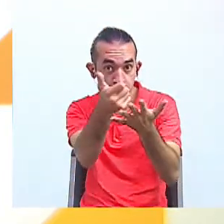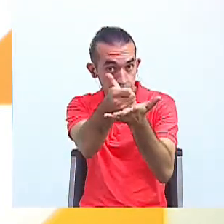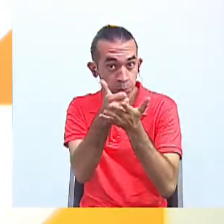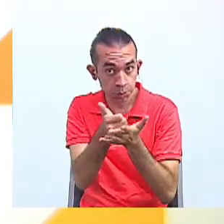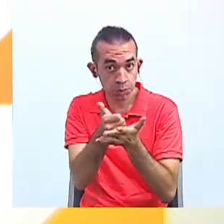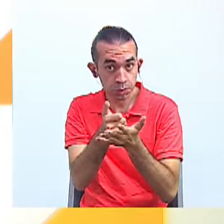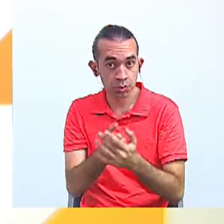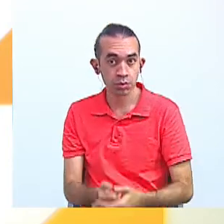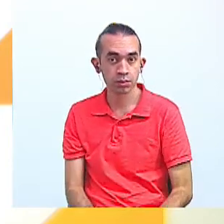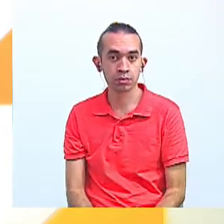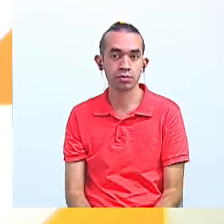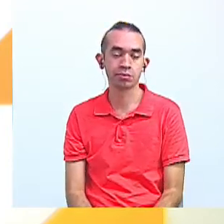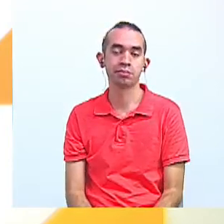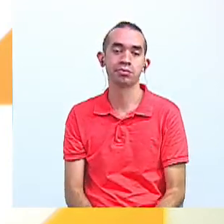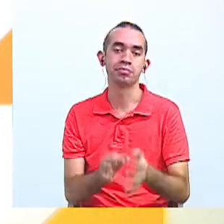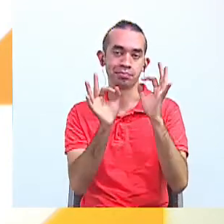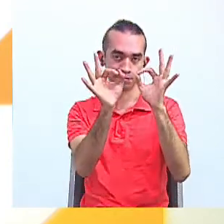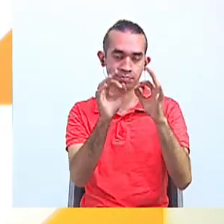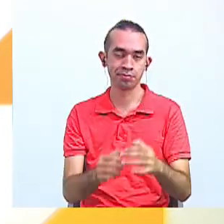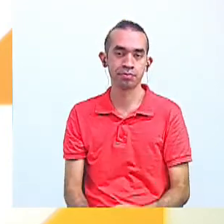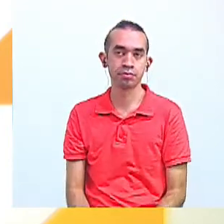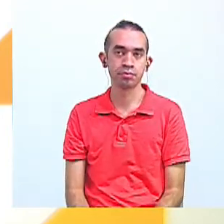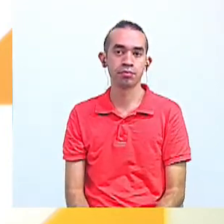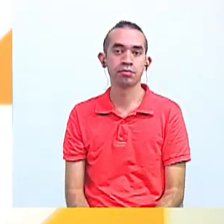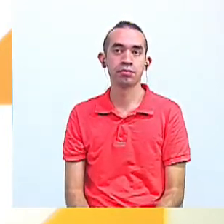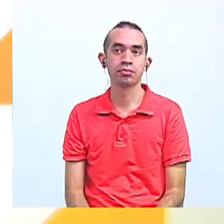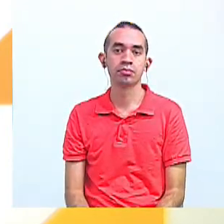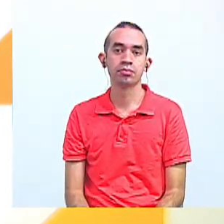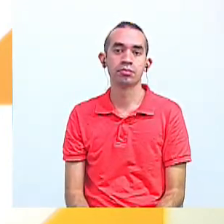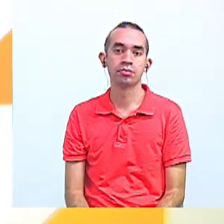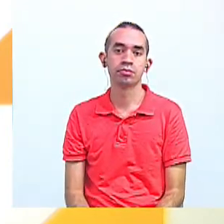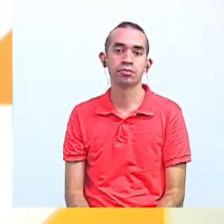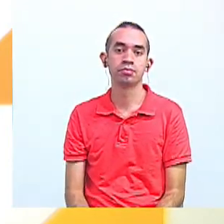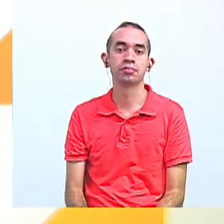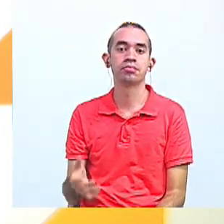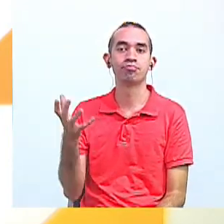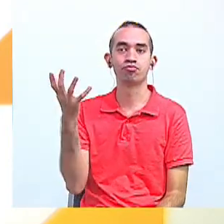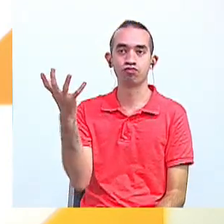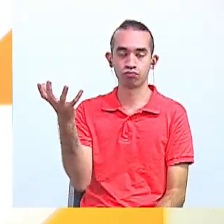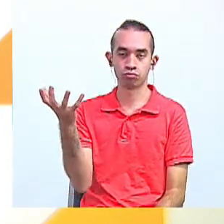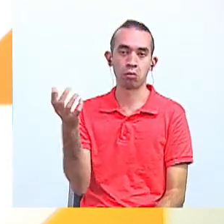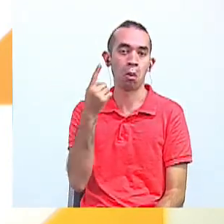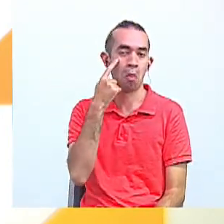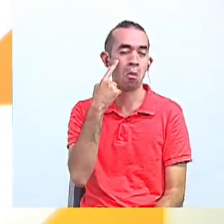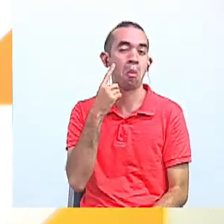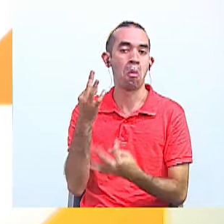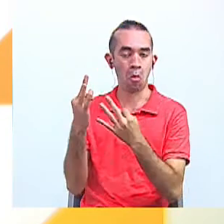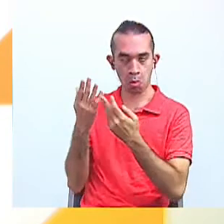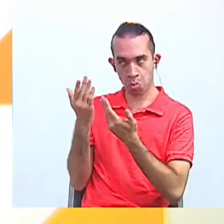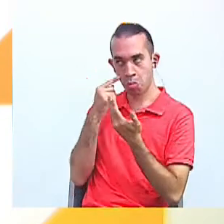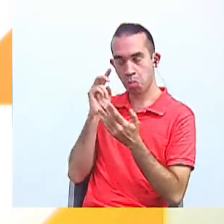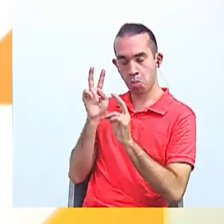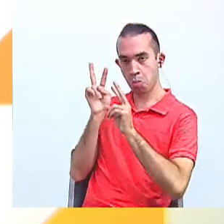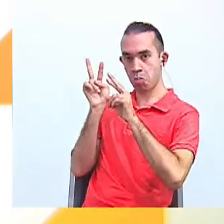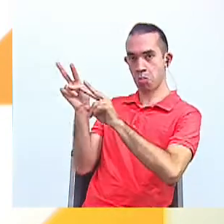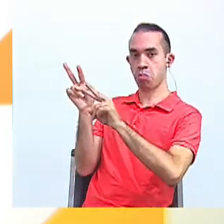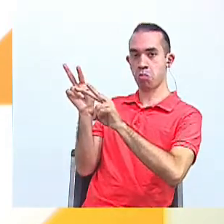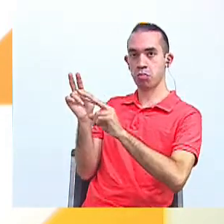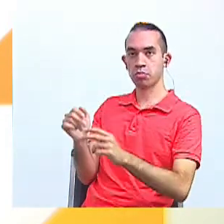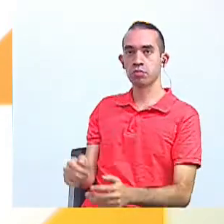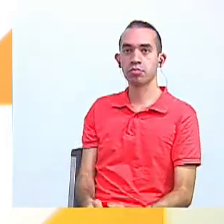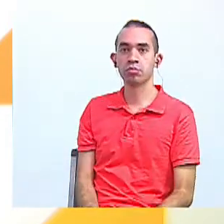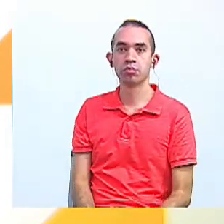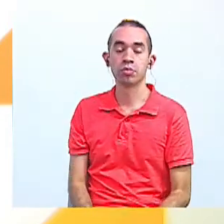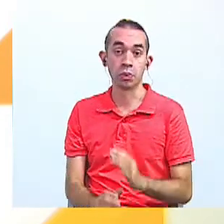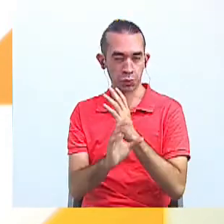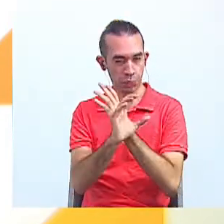intentarlo? Muy bien, veamos. Vamos a intentar atravesar el globo. Lo vamos a hacer